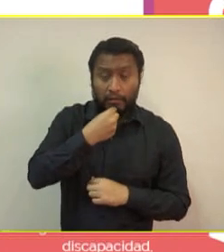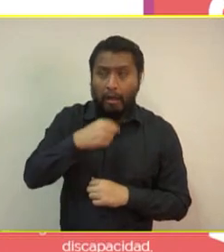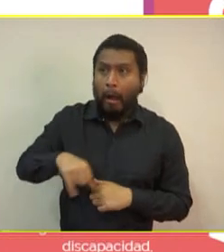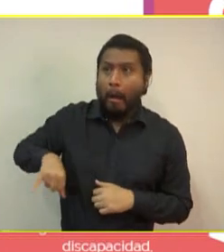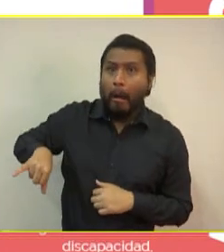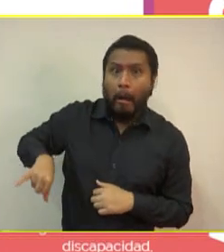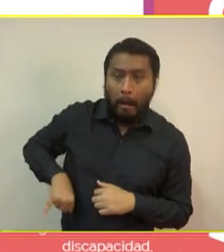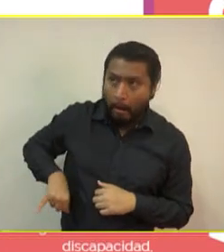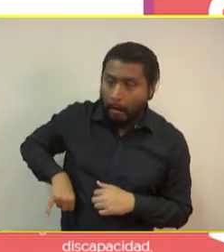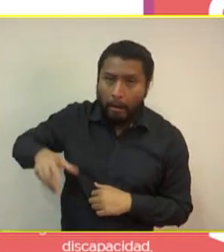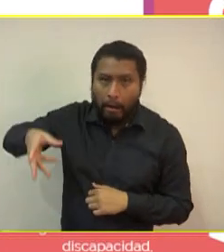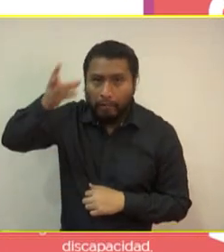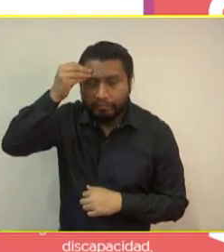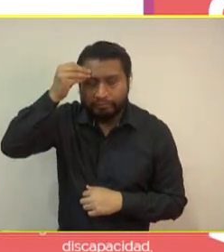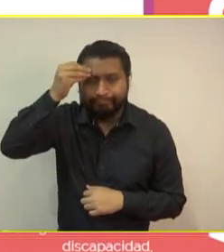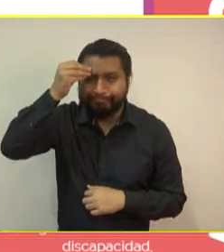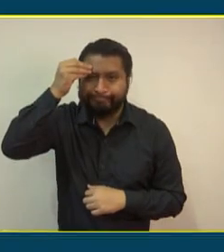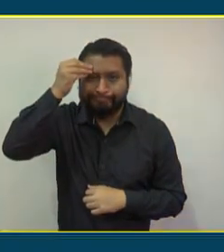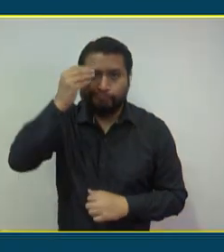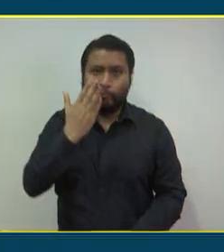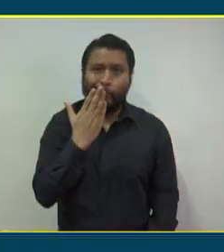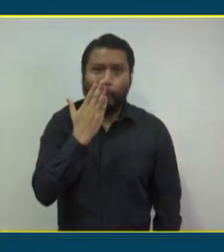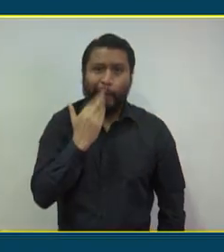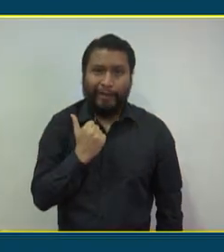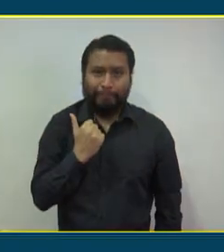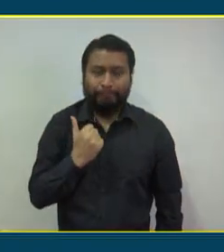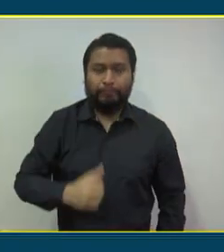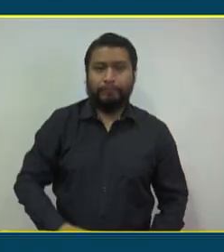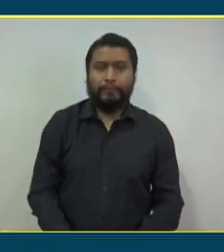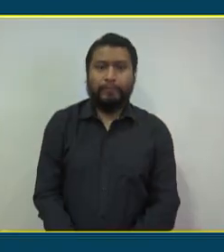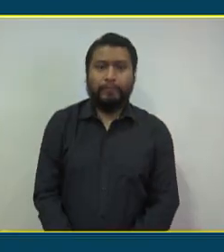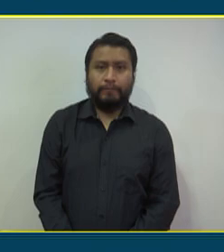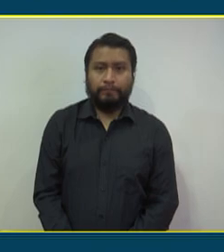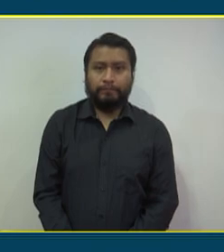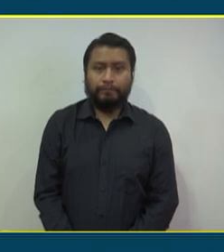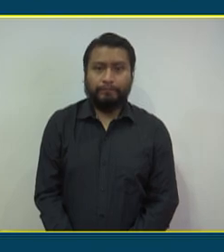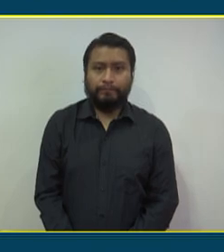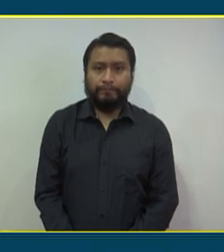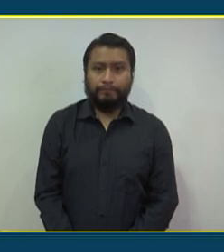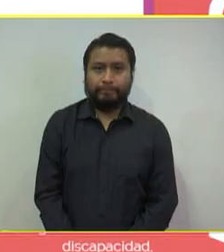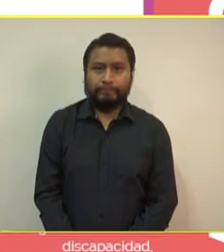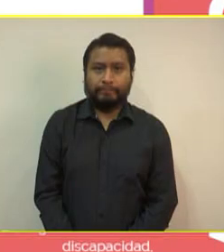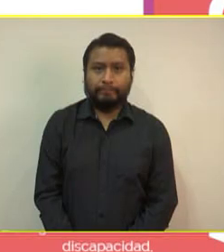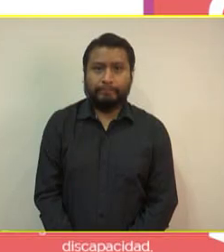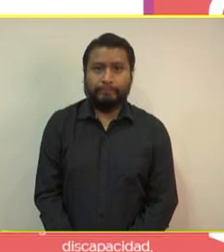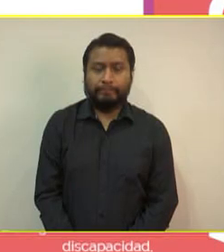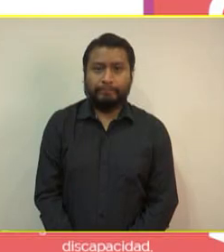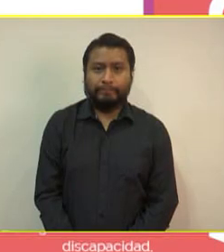siguiente. Por favor. No, más atrás. Eran dos.